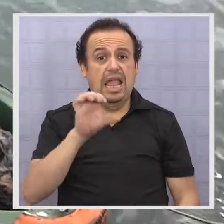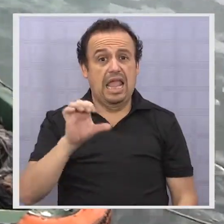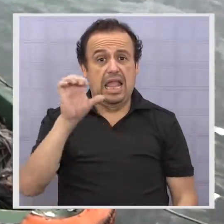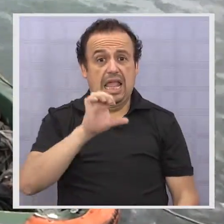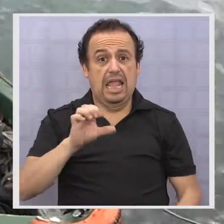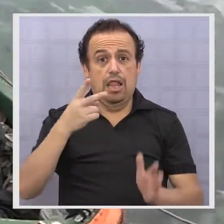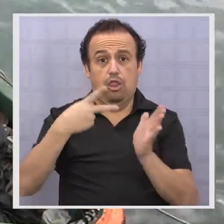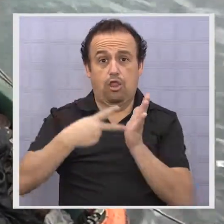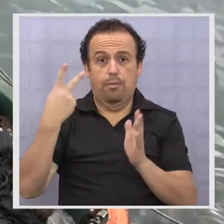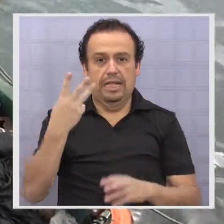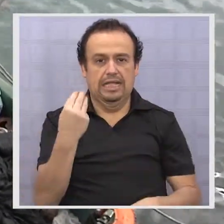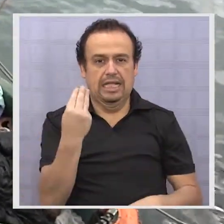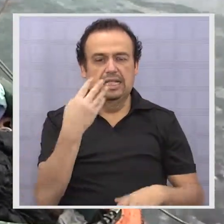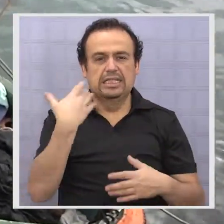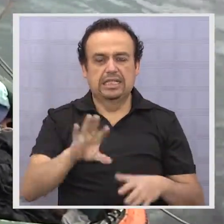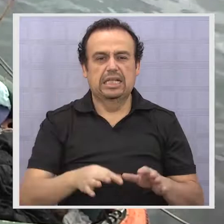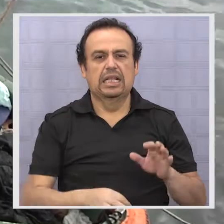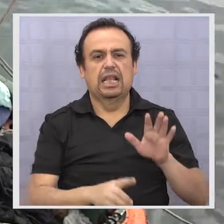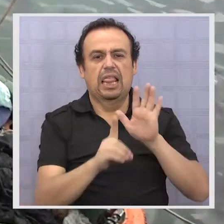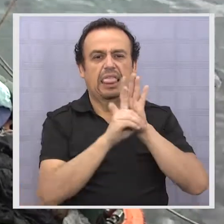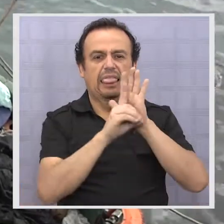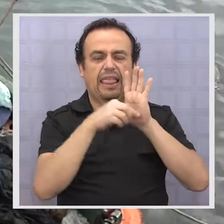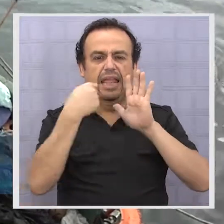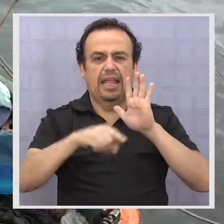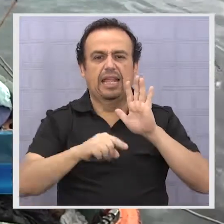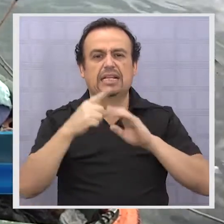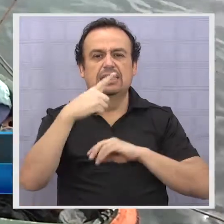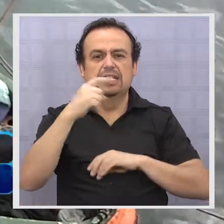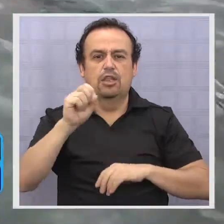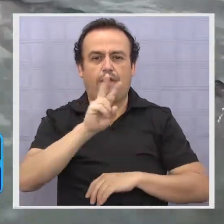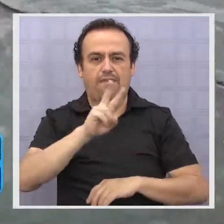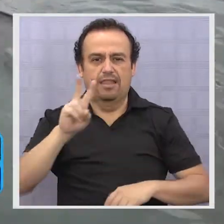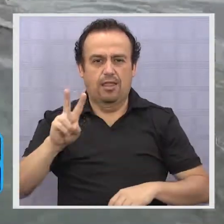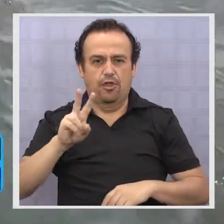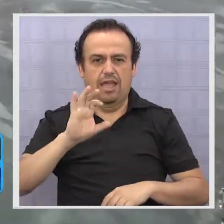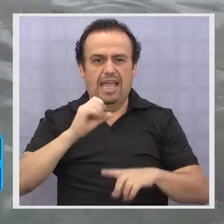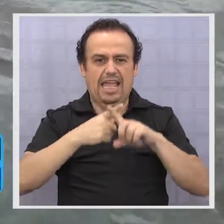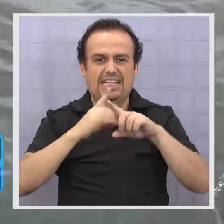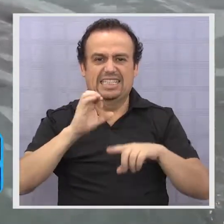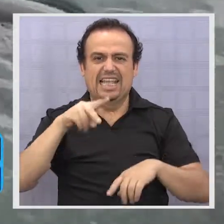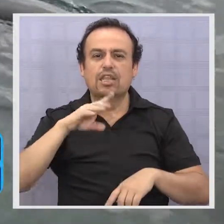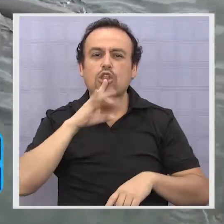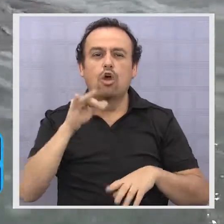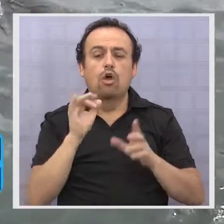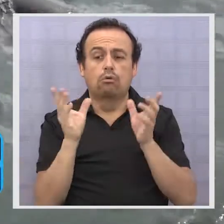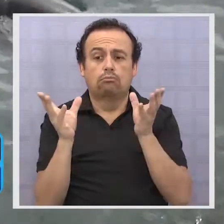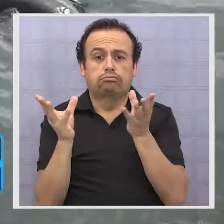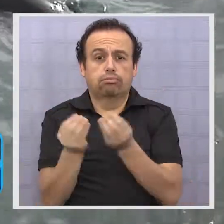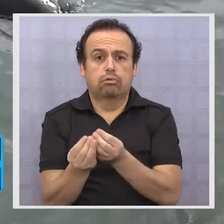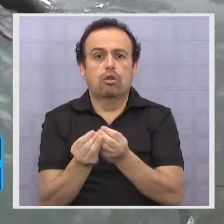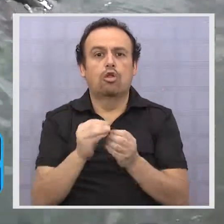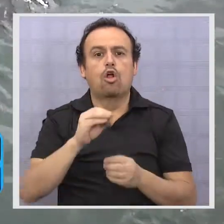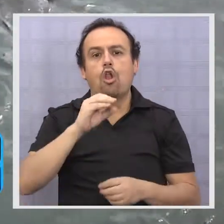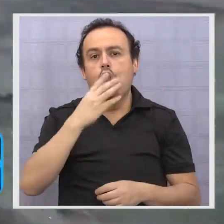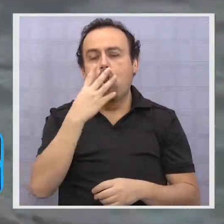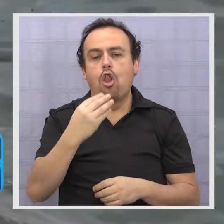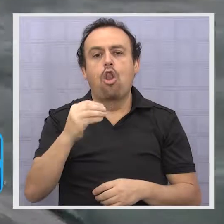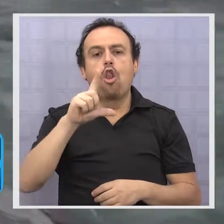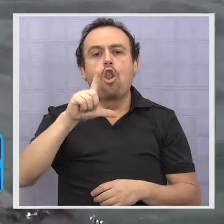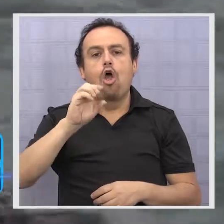En enero del 2013 se dictó el decreto exento número 122, que establece una veda extractiva para el lobo